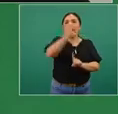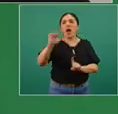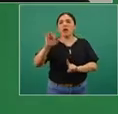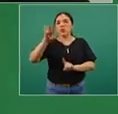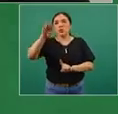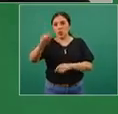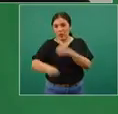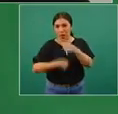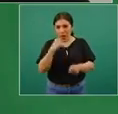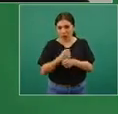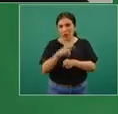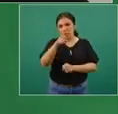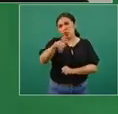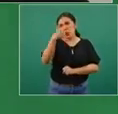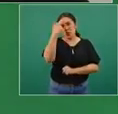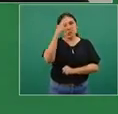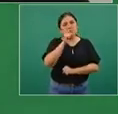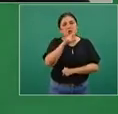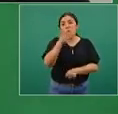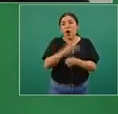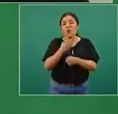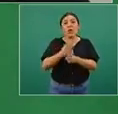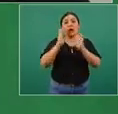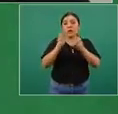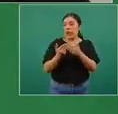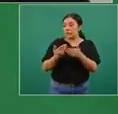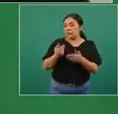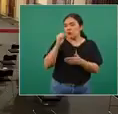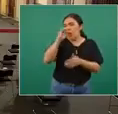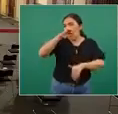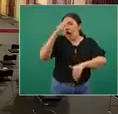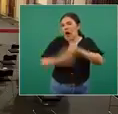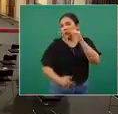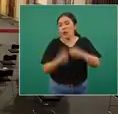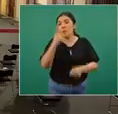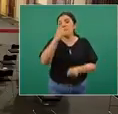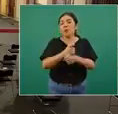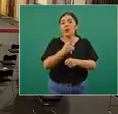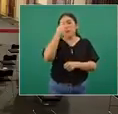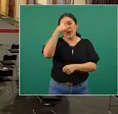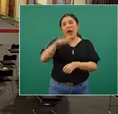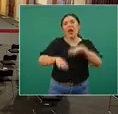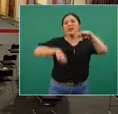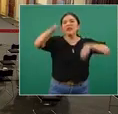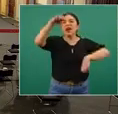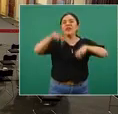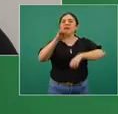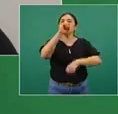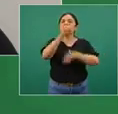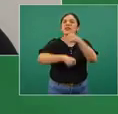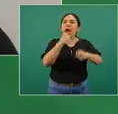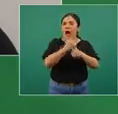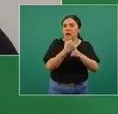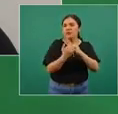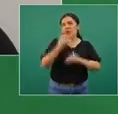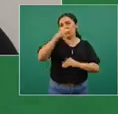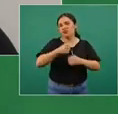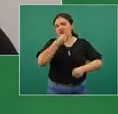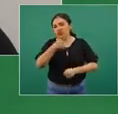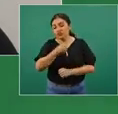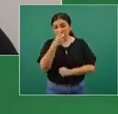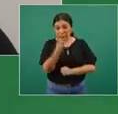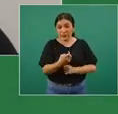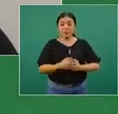años, recordando que prácticamente estamos ya por terminar, al menos con una primera dosis, con el grupo de 60 años y más.